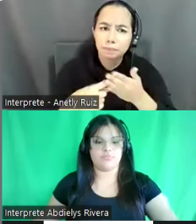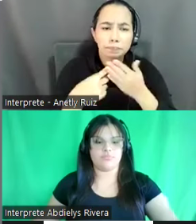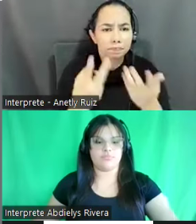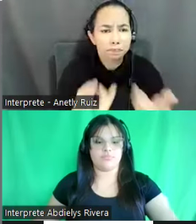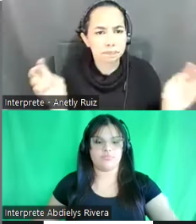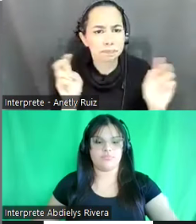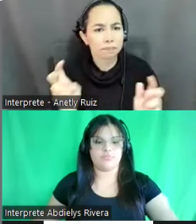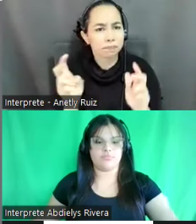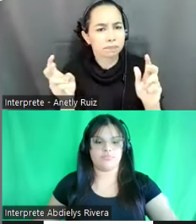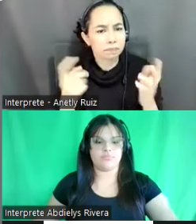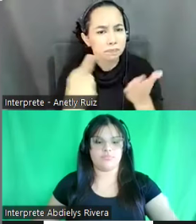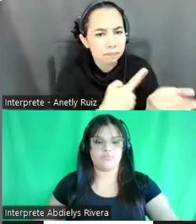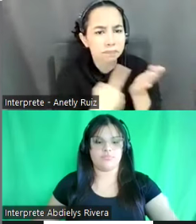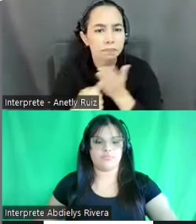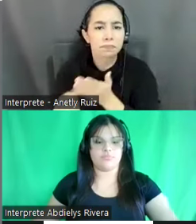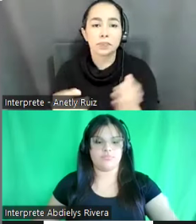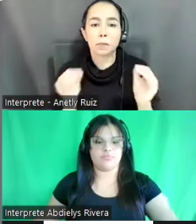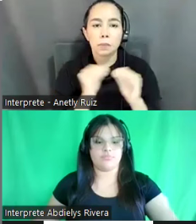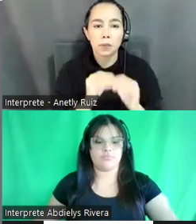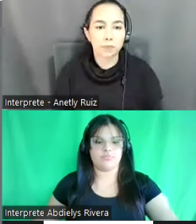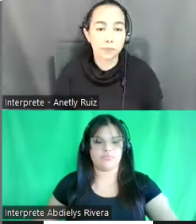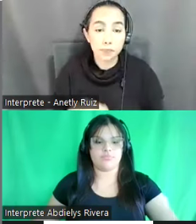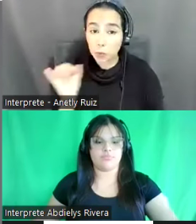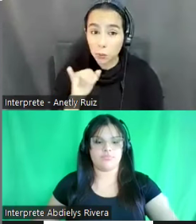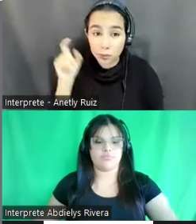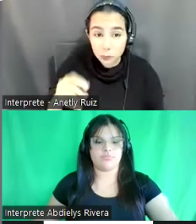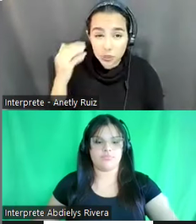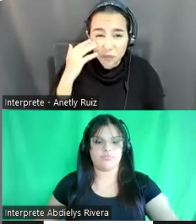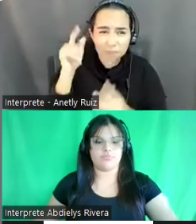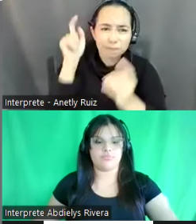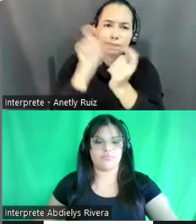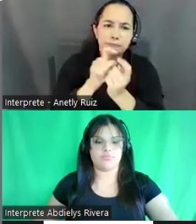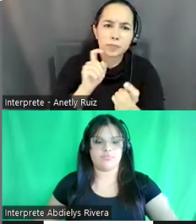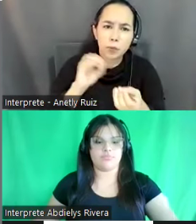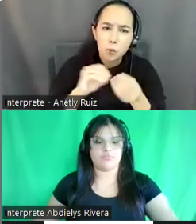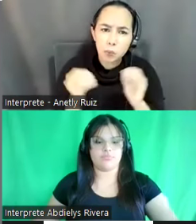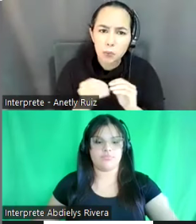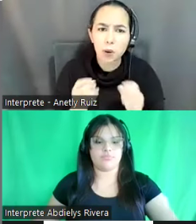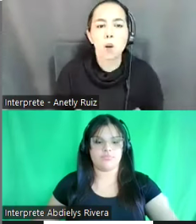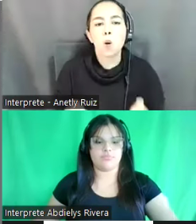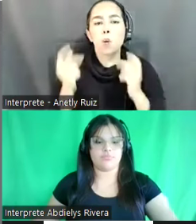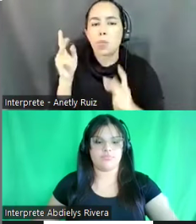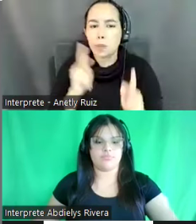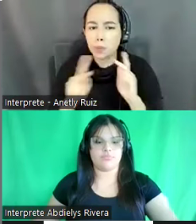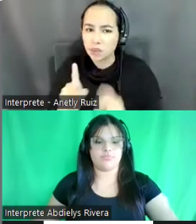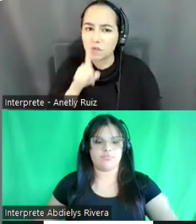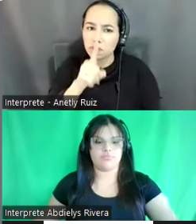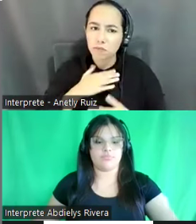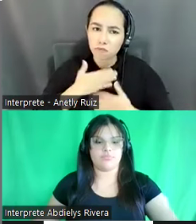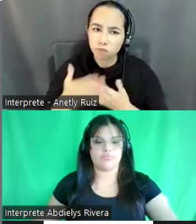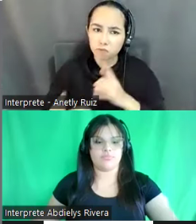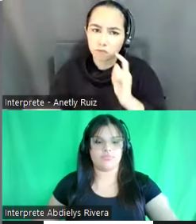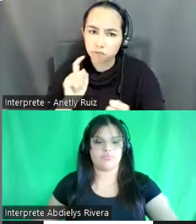nos digan si hace este porcentaje de acomodos razonables en estos hospitales. Podemos empezar